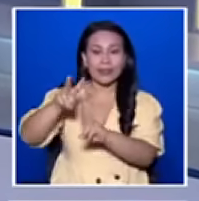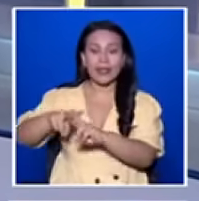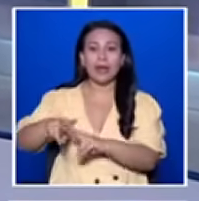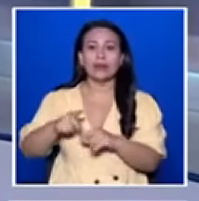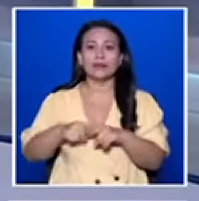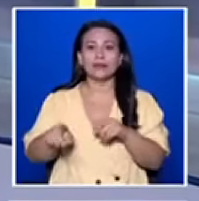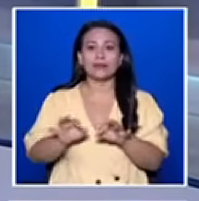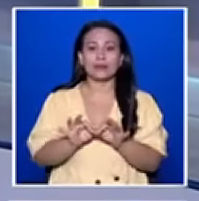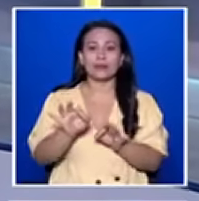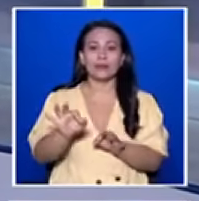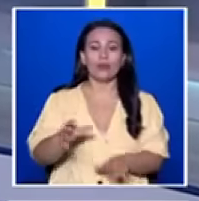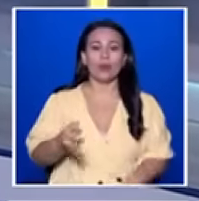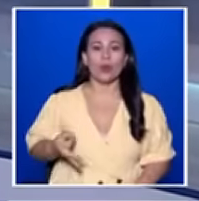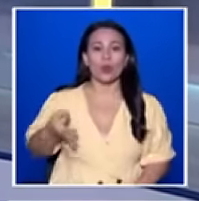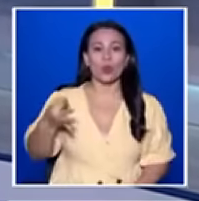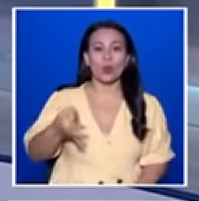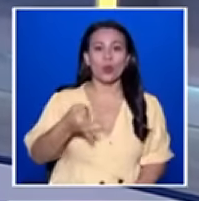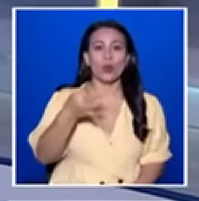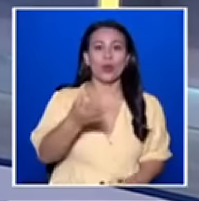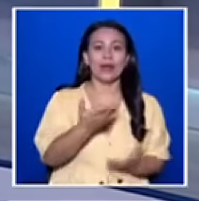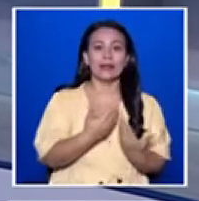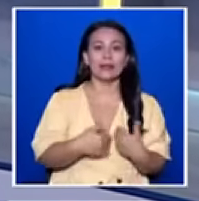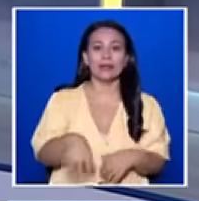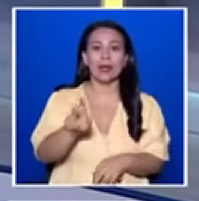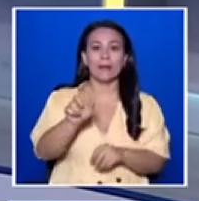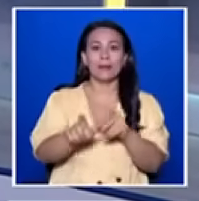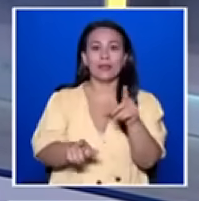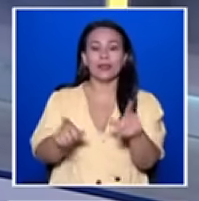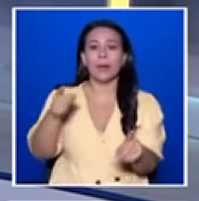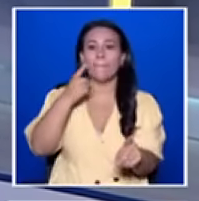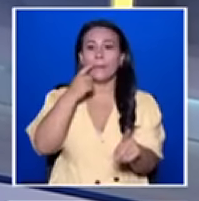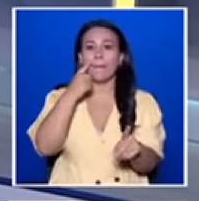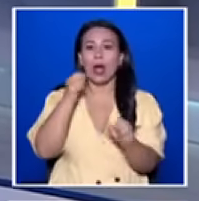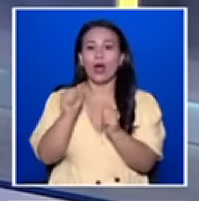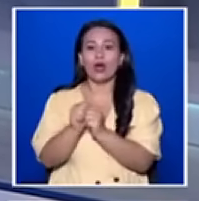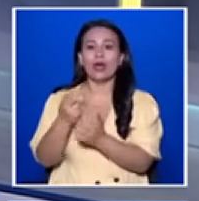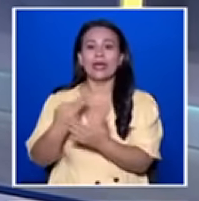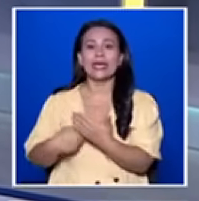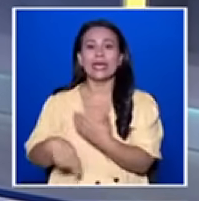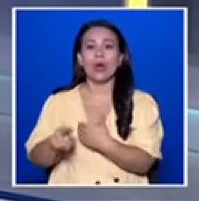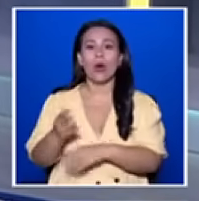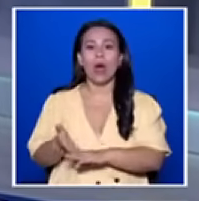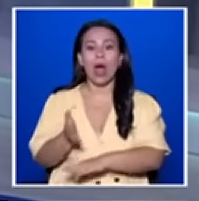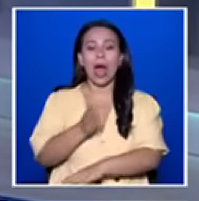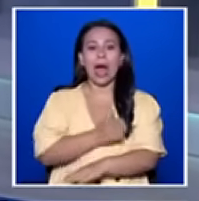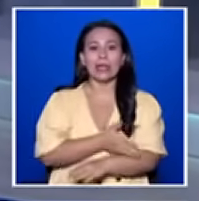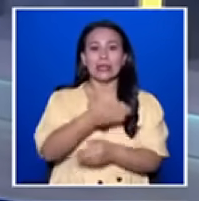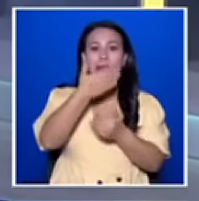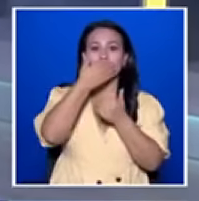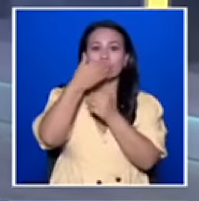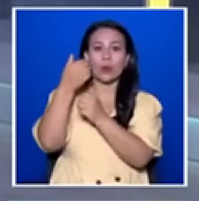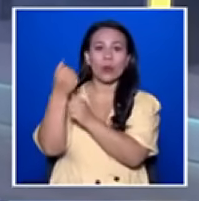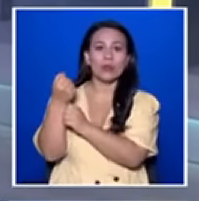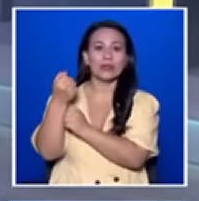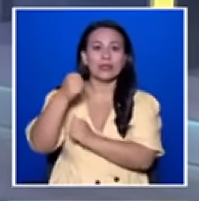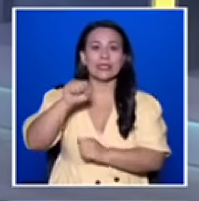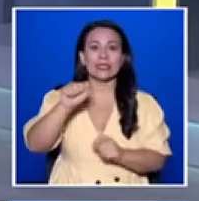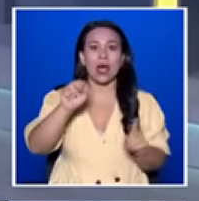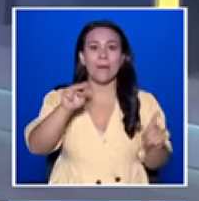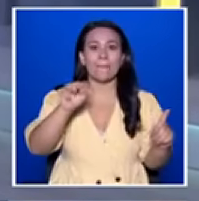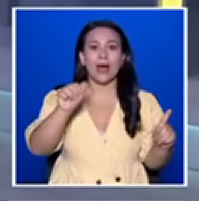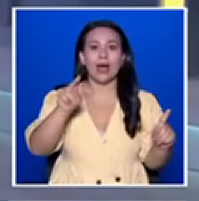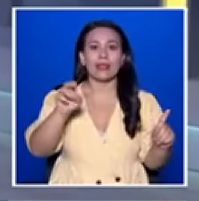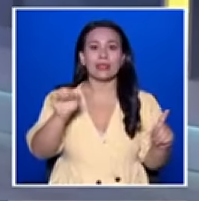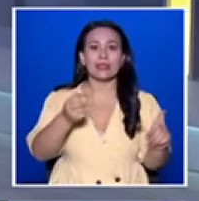en el cantón Durán. Entre las víctimas están un padre y su hijo que habían sido raptados en el sector de Samanes, en el norte de